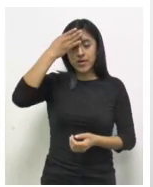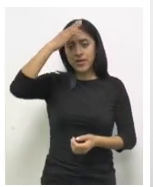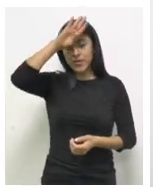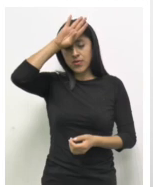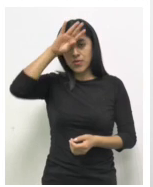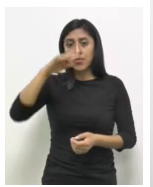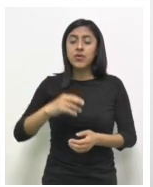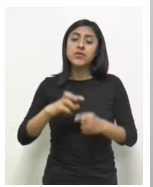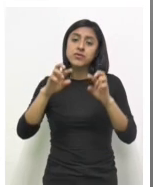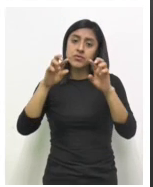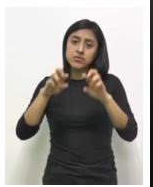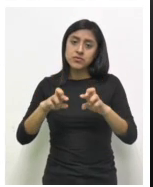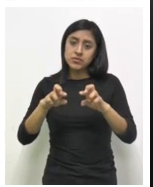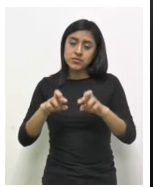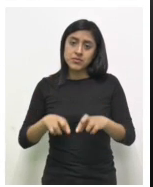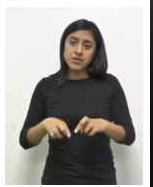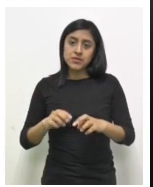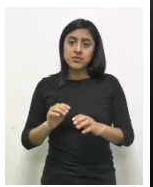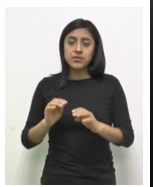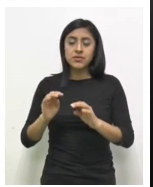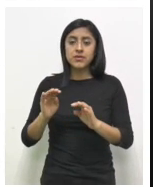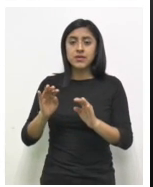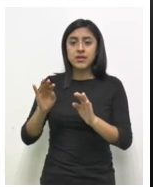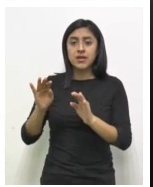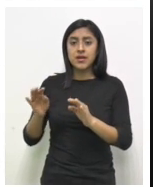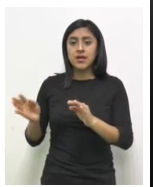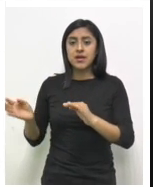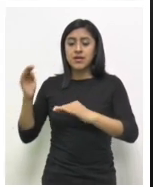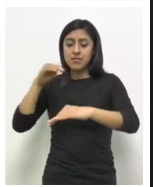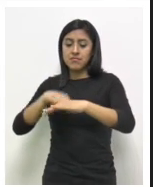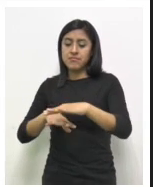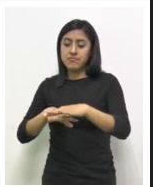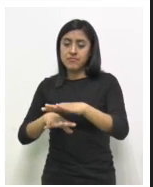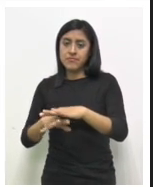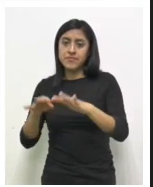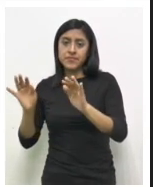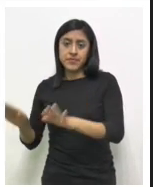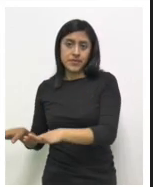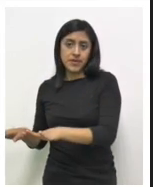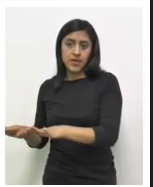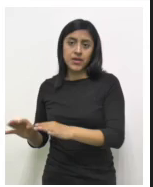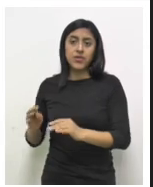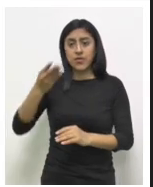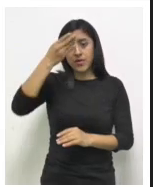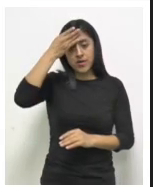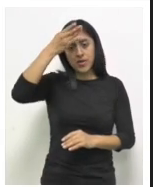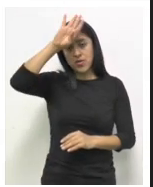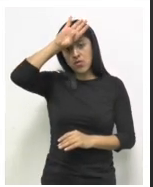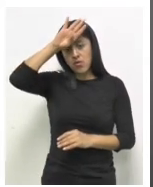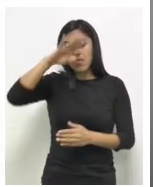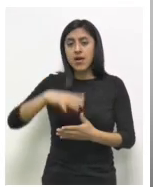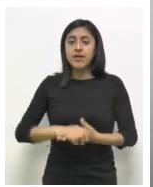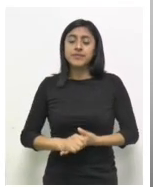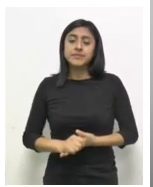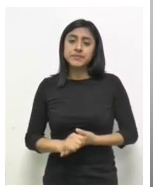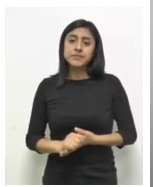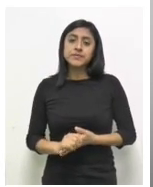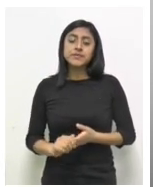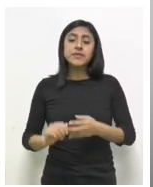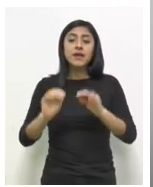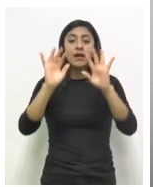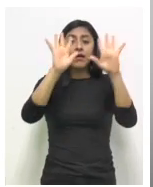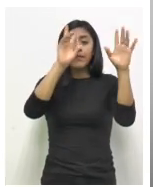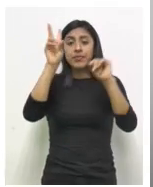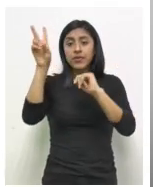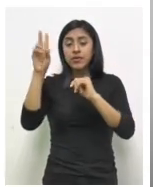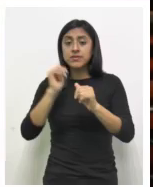en 1984 y sus restos permanecen en esa isla. Galich, a lo largo de su carrera como escritor, destacó